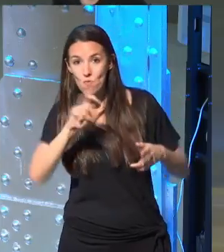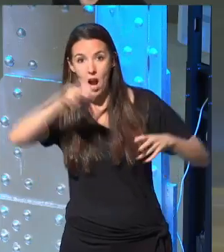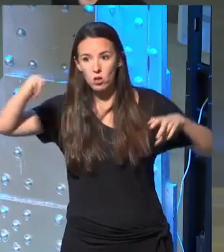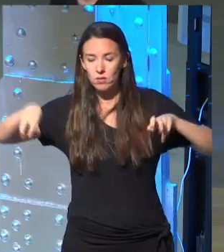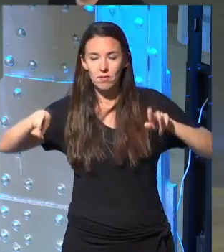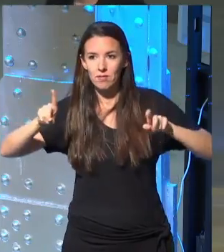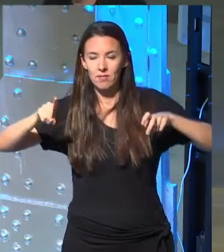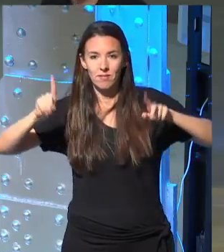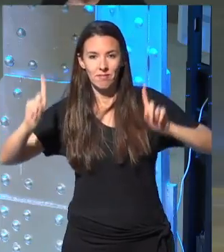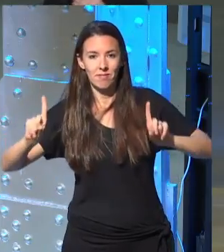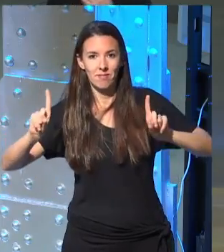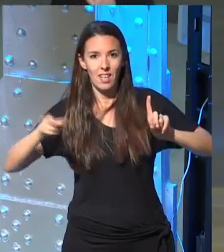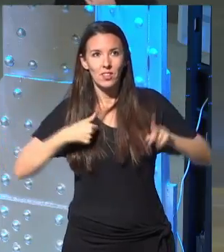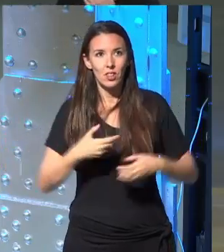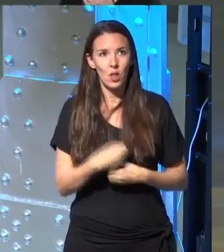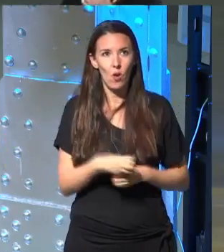yo estaba quieto